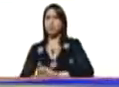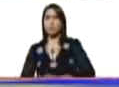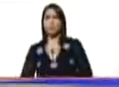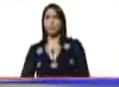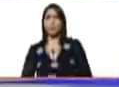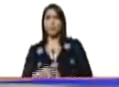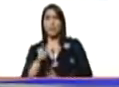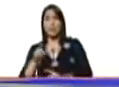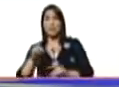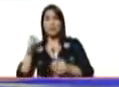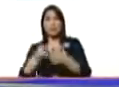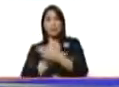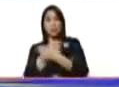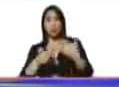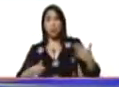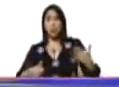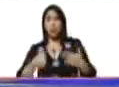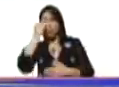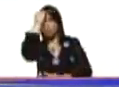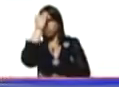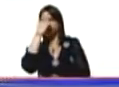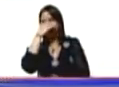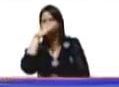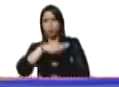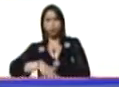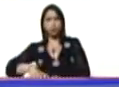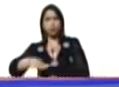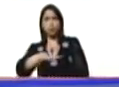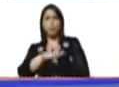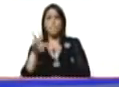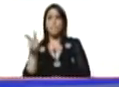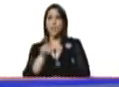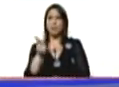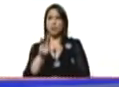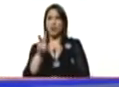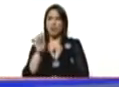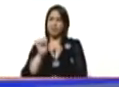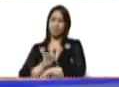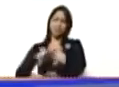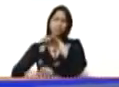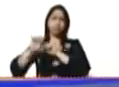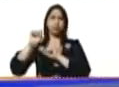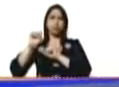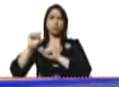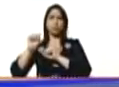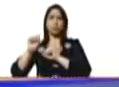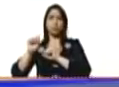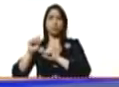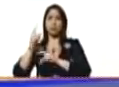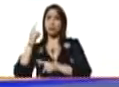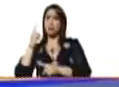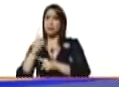estas sanciones criminales. Toda Venezuela la repudia. Y hay que